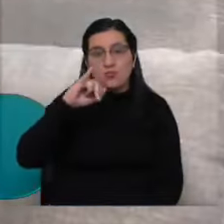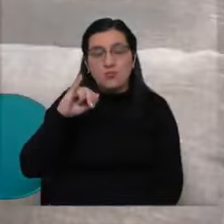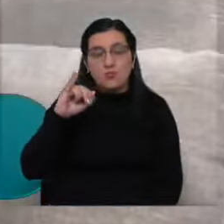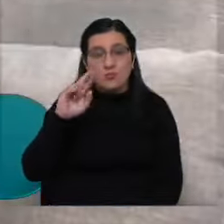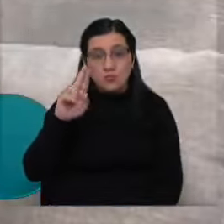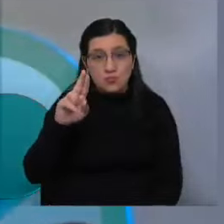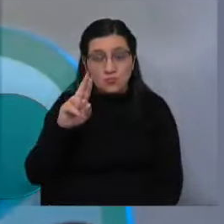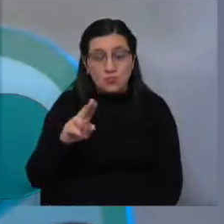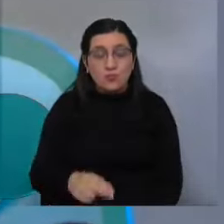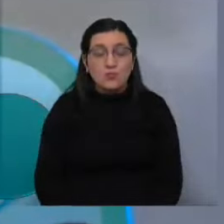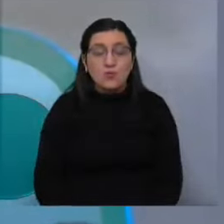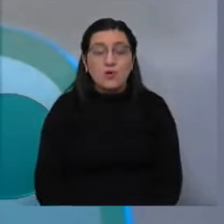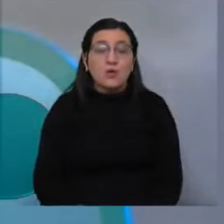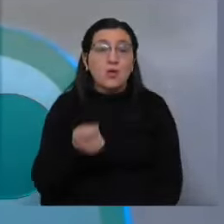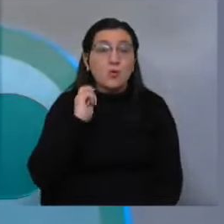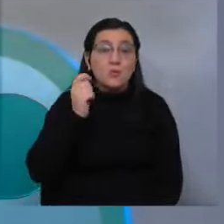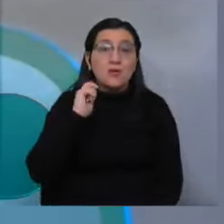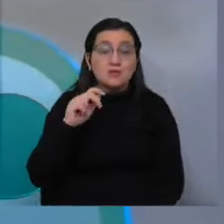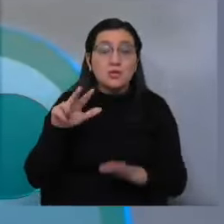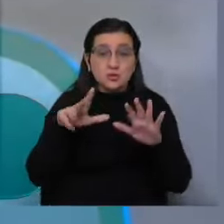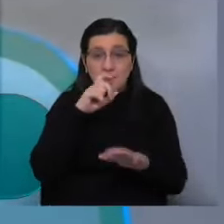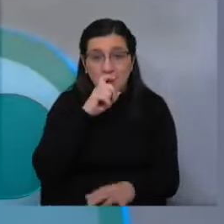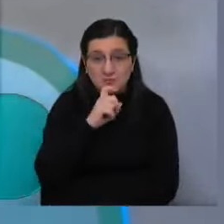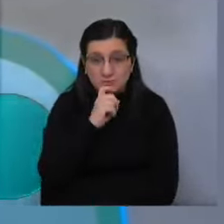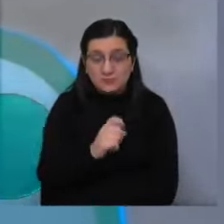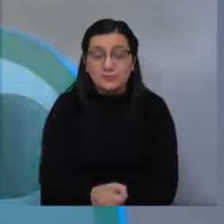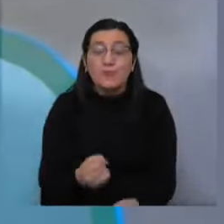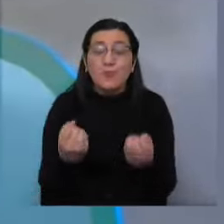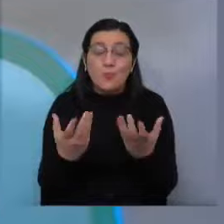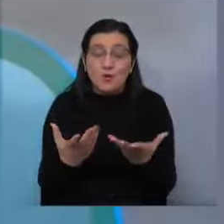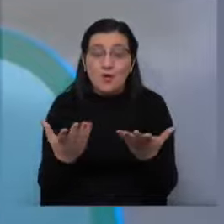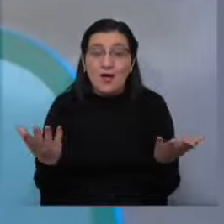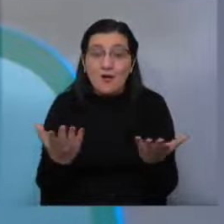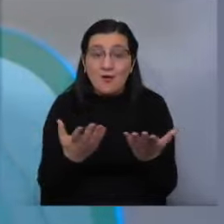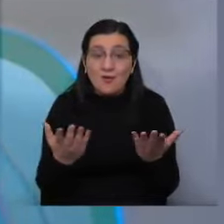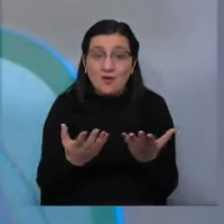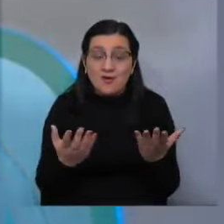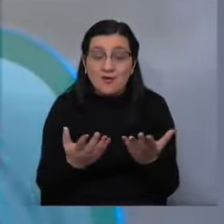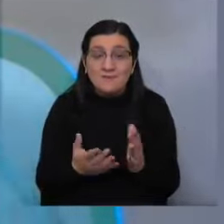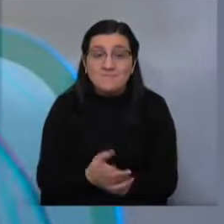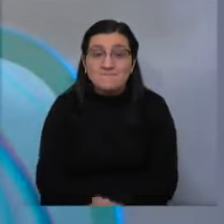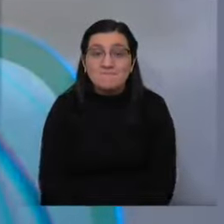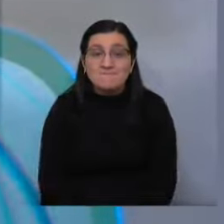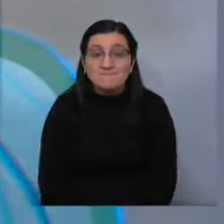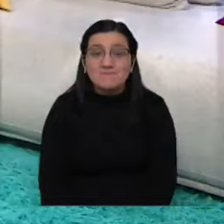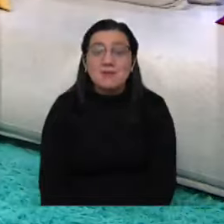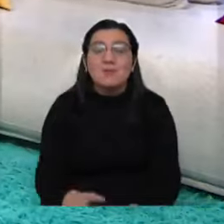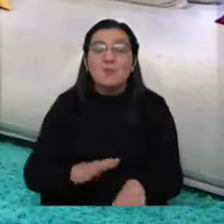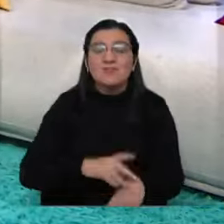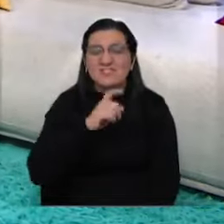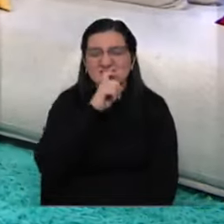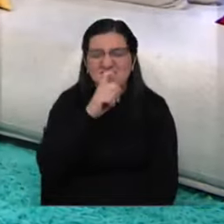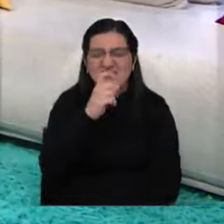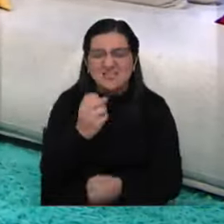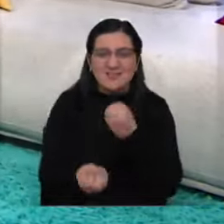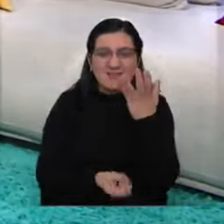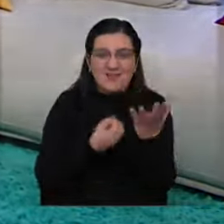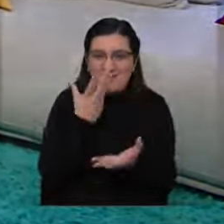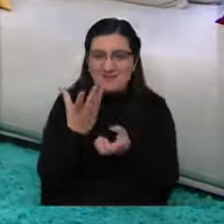mujeres cot señores y señores pero de hecho esto qué es lo que corresponde en este programa señores y señores las descargas